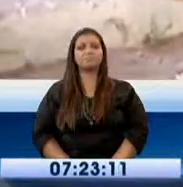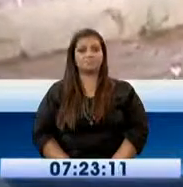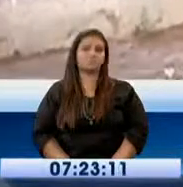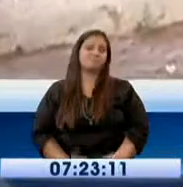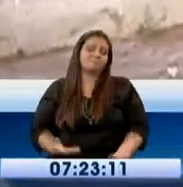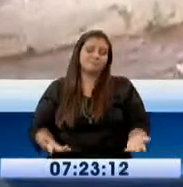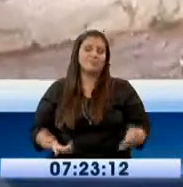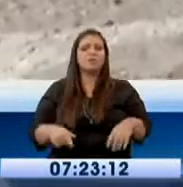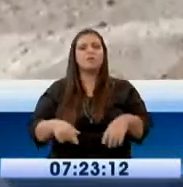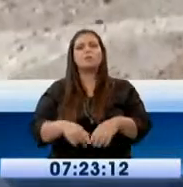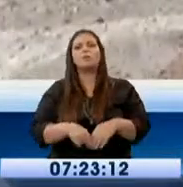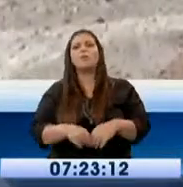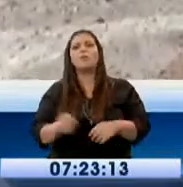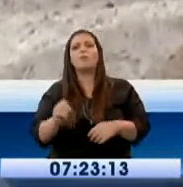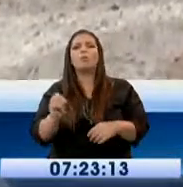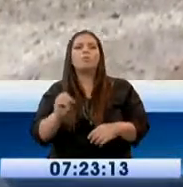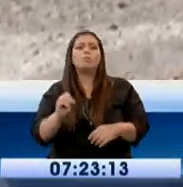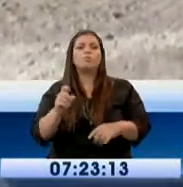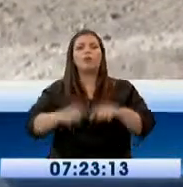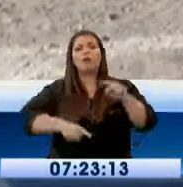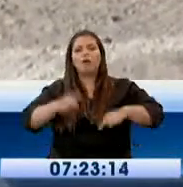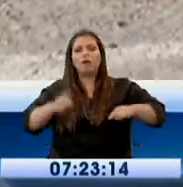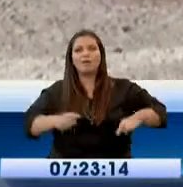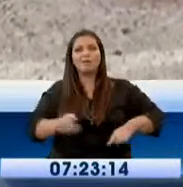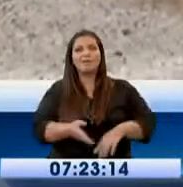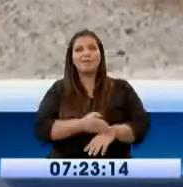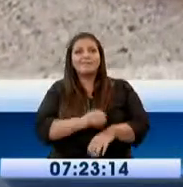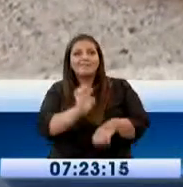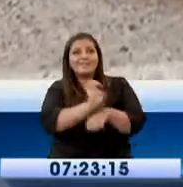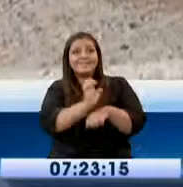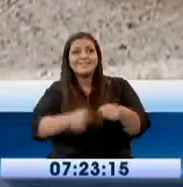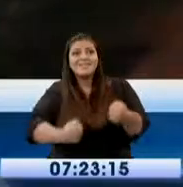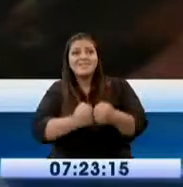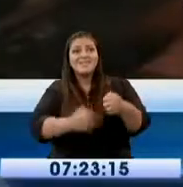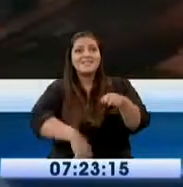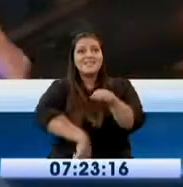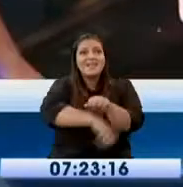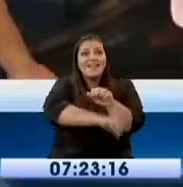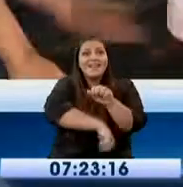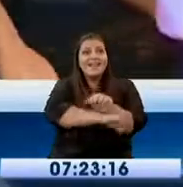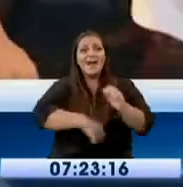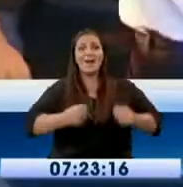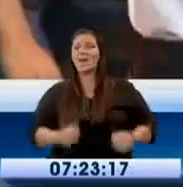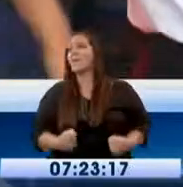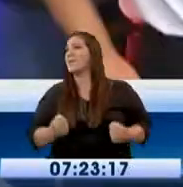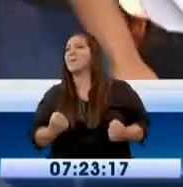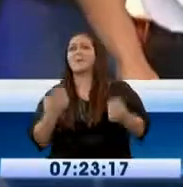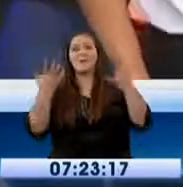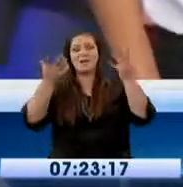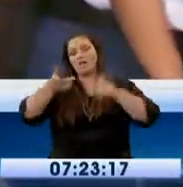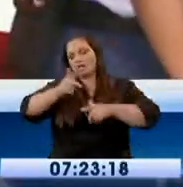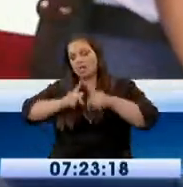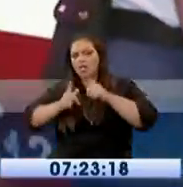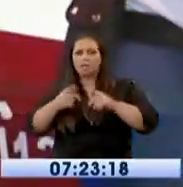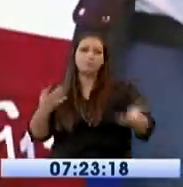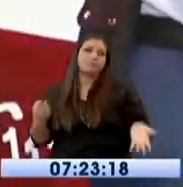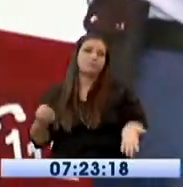celebración desmedida de ciertos conductores por la victoria de la tricolor. Informó Jorge